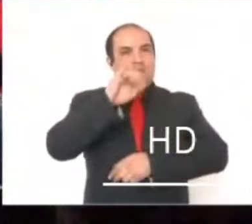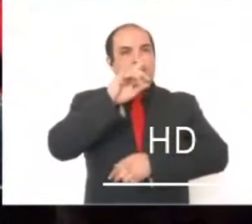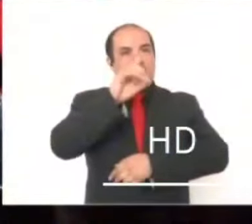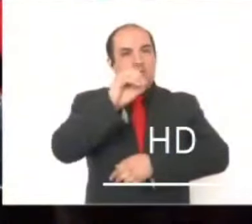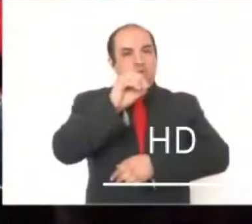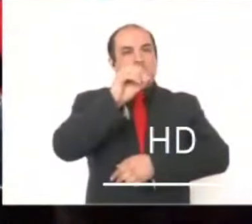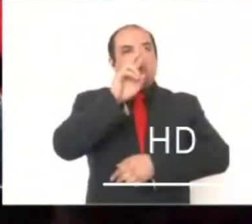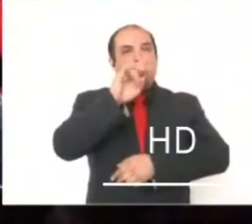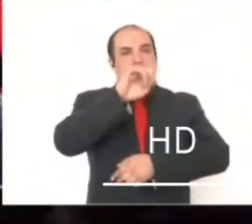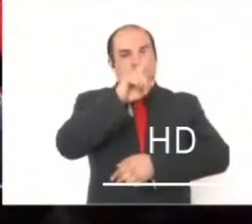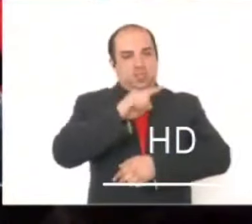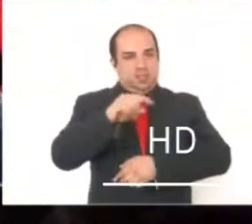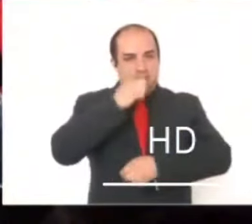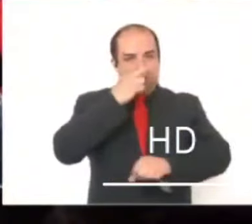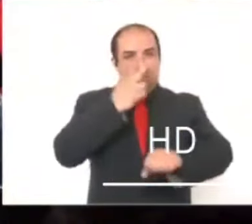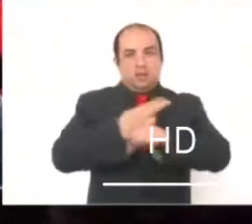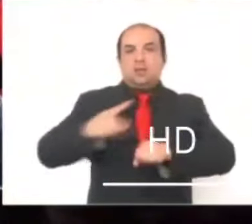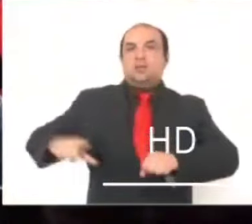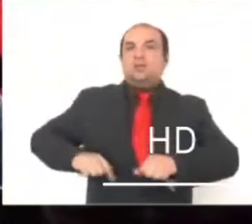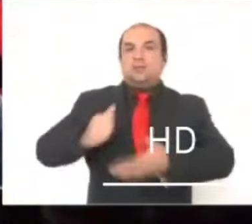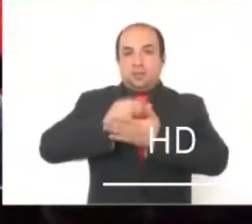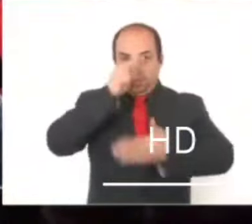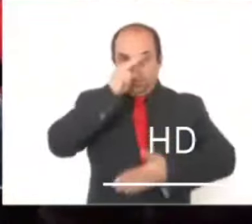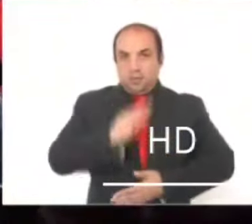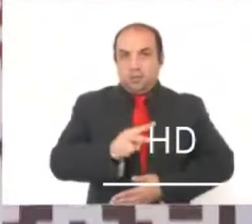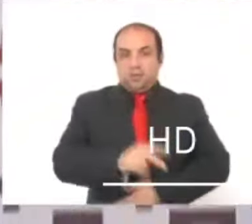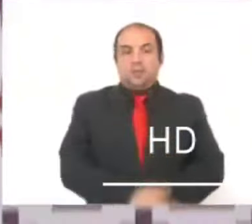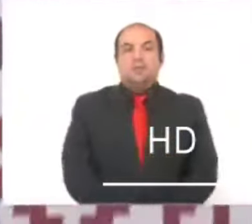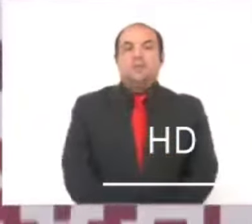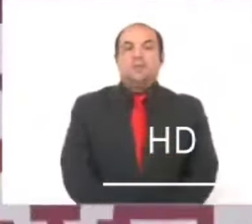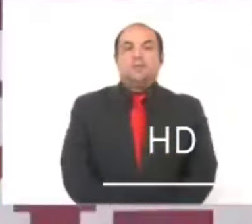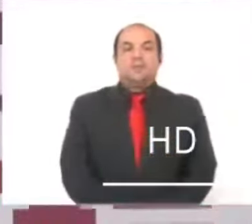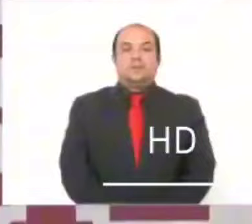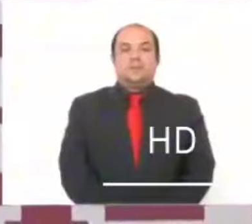Suárez, secretario de Gobierno de la Ciudad de México.